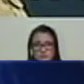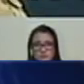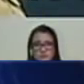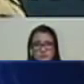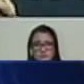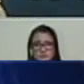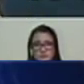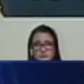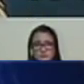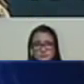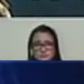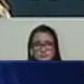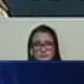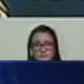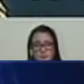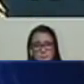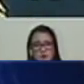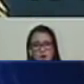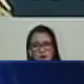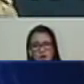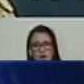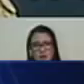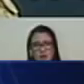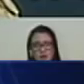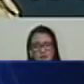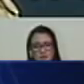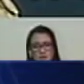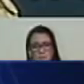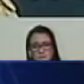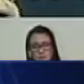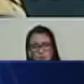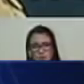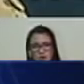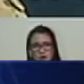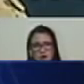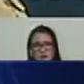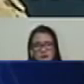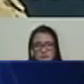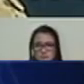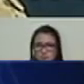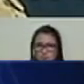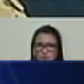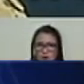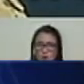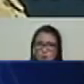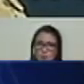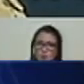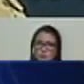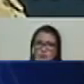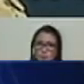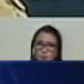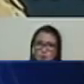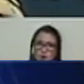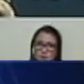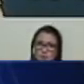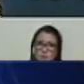sacar fotocopia de las boletas de votación para poder sufragar, o cuando quedó en evidencia